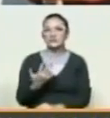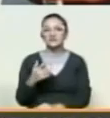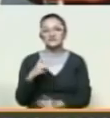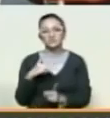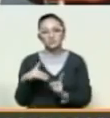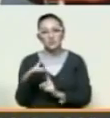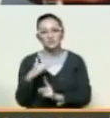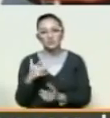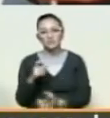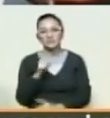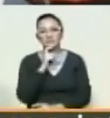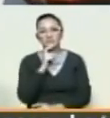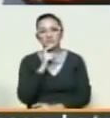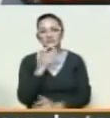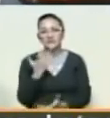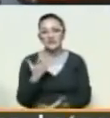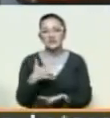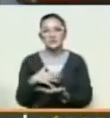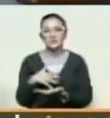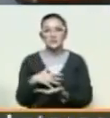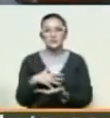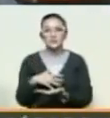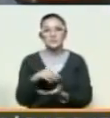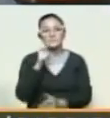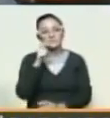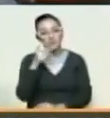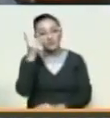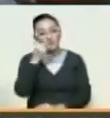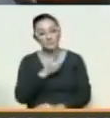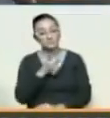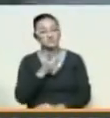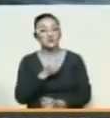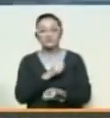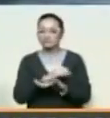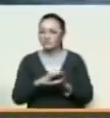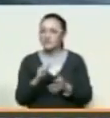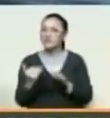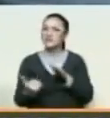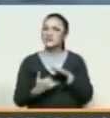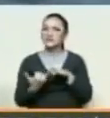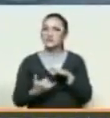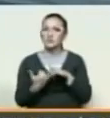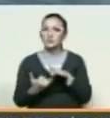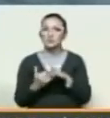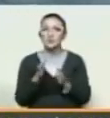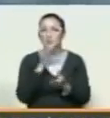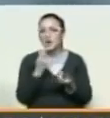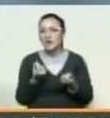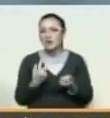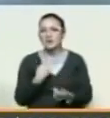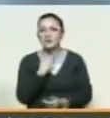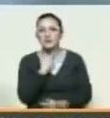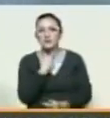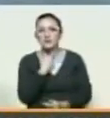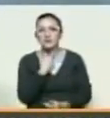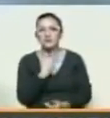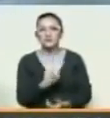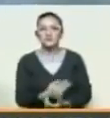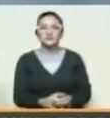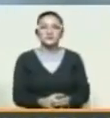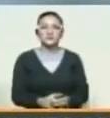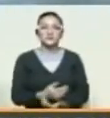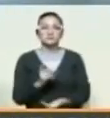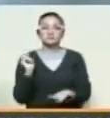situación vulnerable de riesgo, alguna persona con discapacidad, alguna institución que no cuente con los recursos necesarios para,